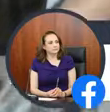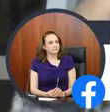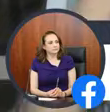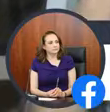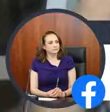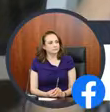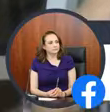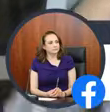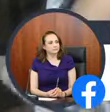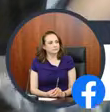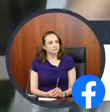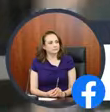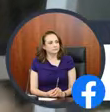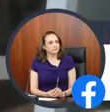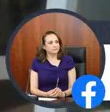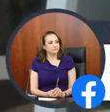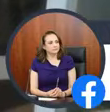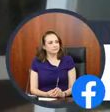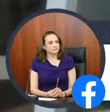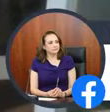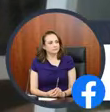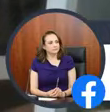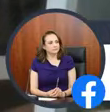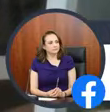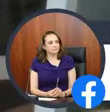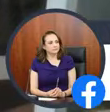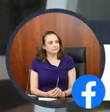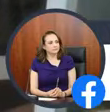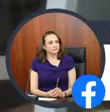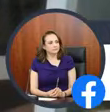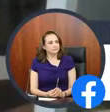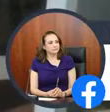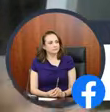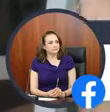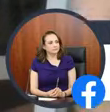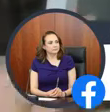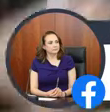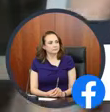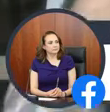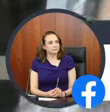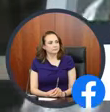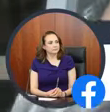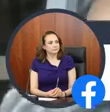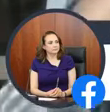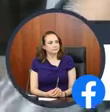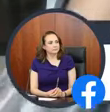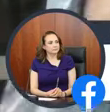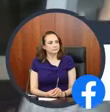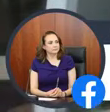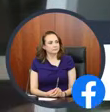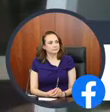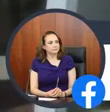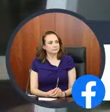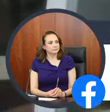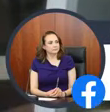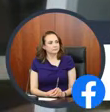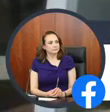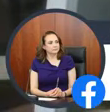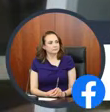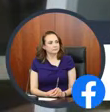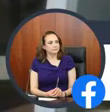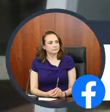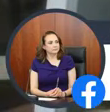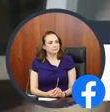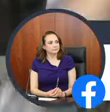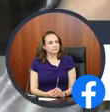acuérdense que el lóbulo frontal se desarrolla hasta los 21 años. Hasta los 21 años tenemos el lóbulo frontal